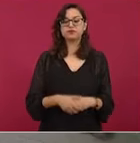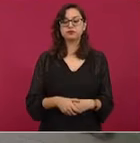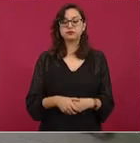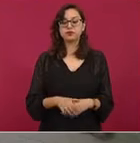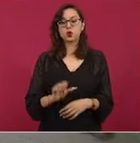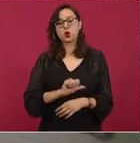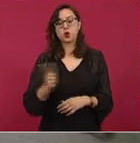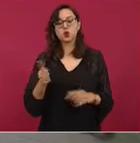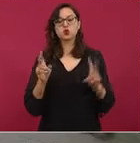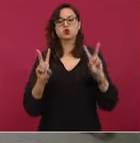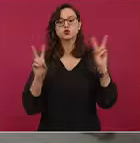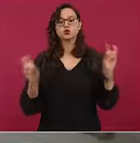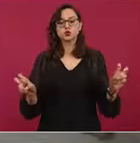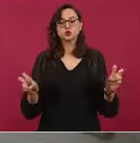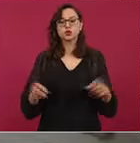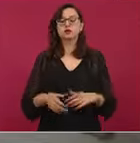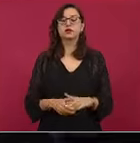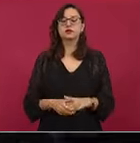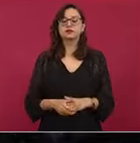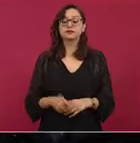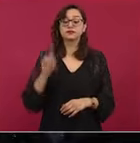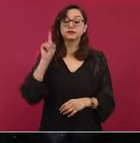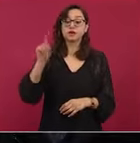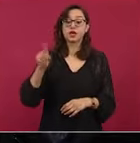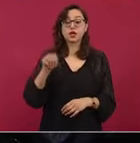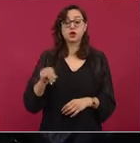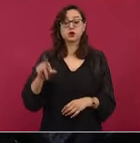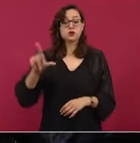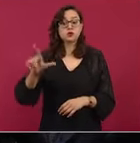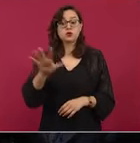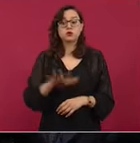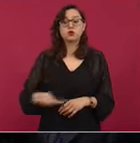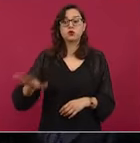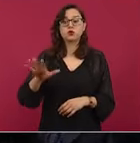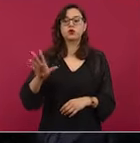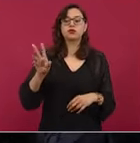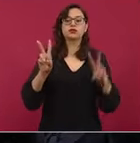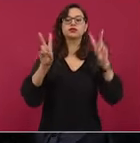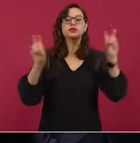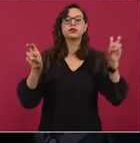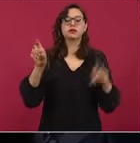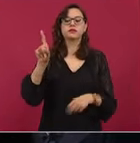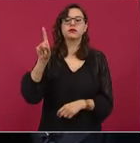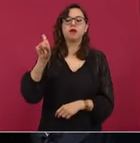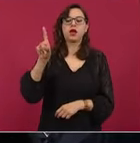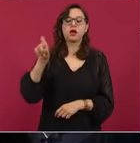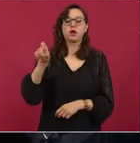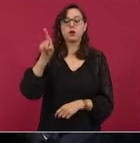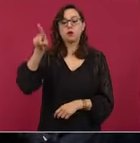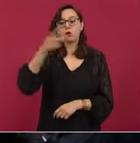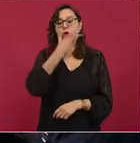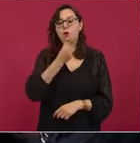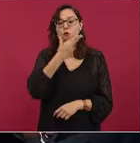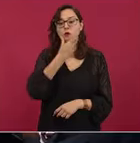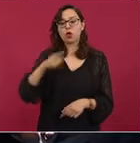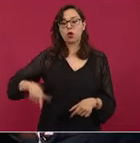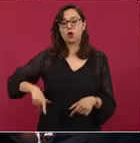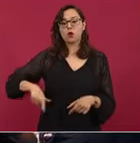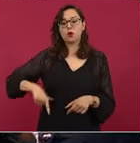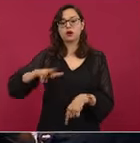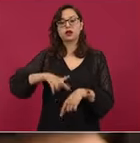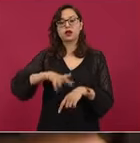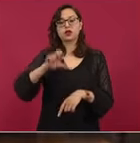sobre el agua en el estado de Nuevo León, el gobernador de la entidad, Samuel García, anunció que había habido